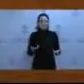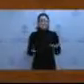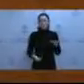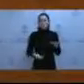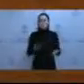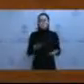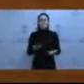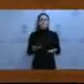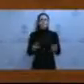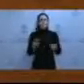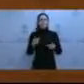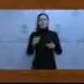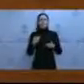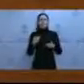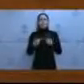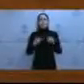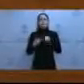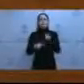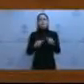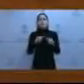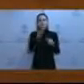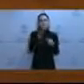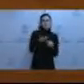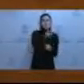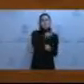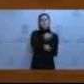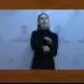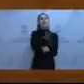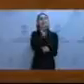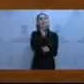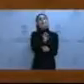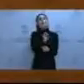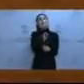cuáles son las consecuencias de las decisiones que vaya a adoptar. Que usted me diga que no tiene